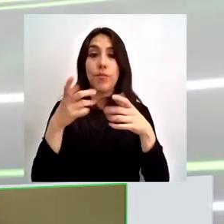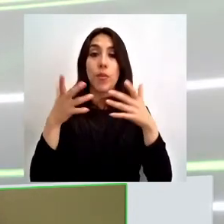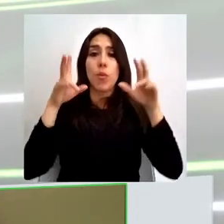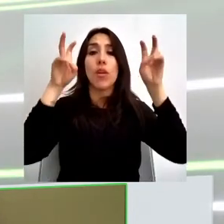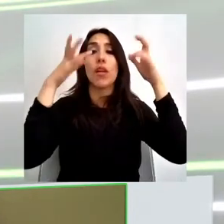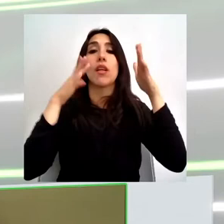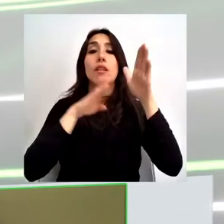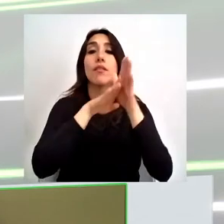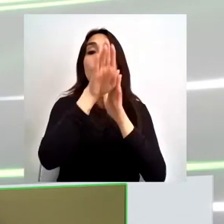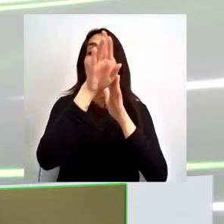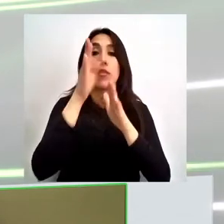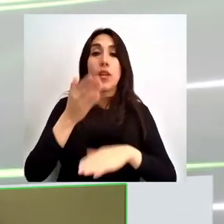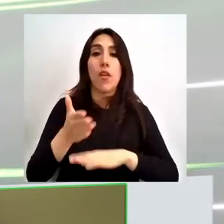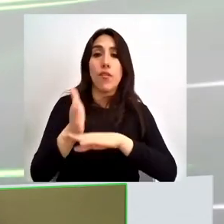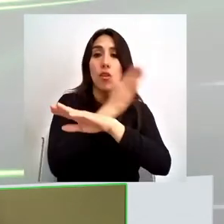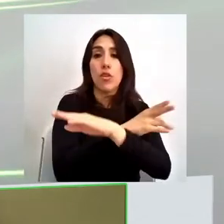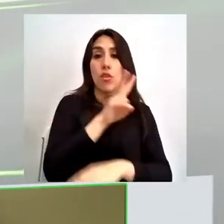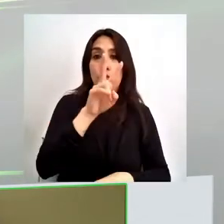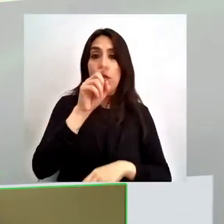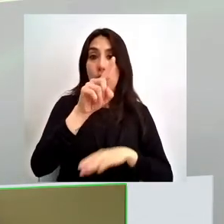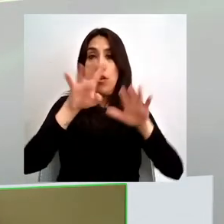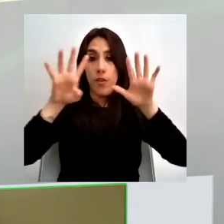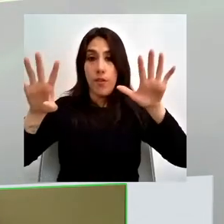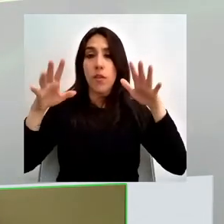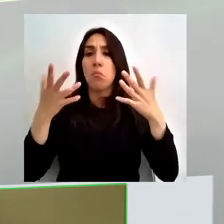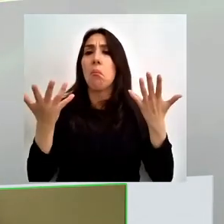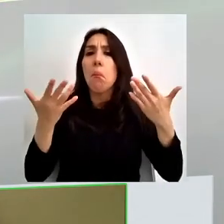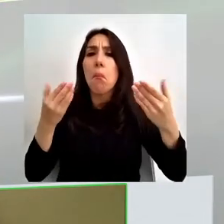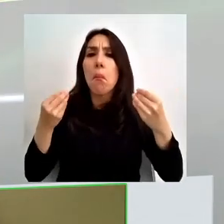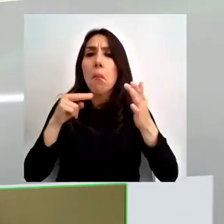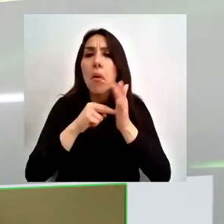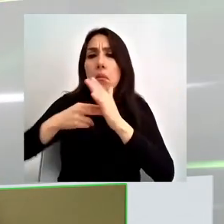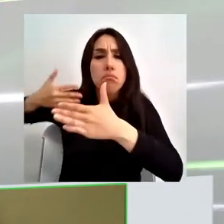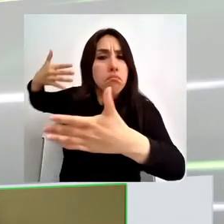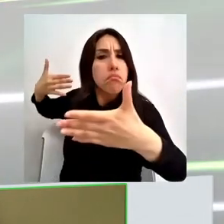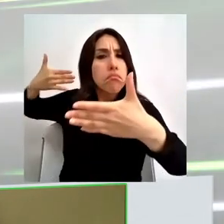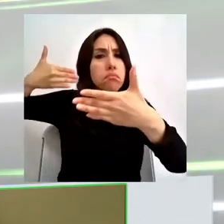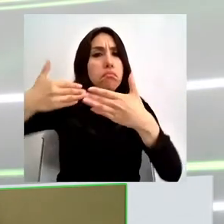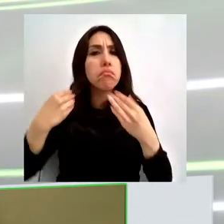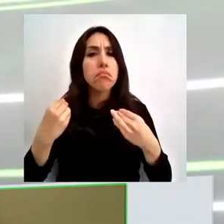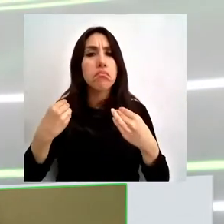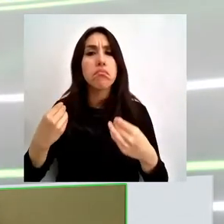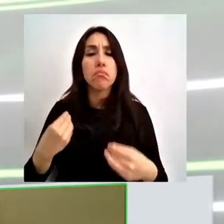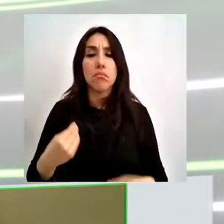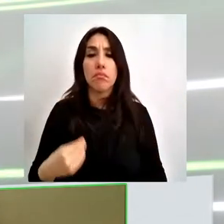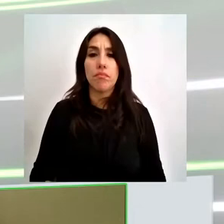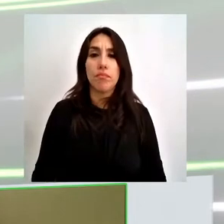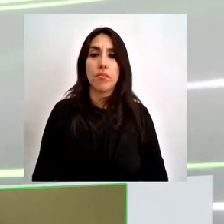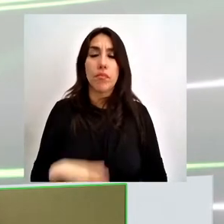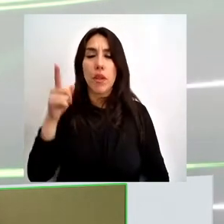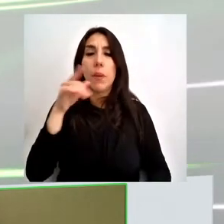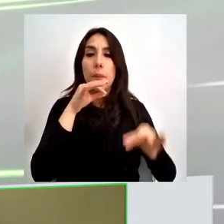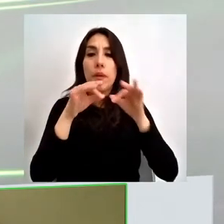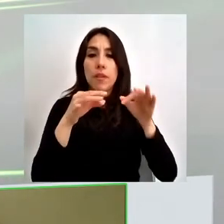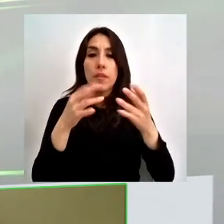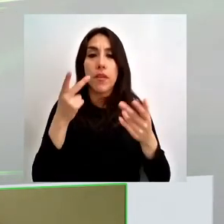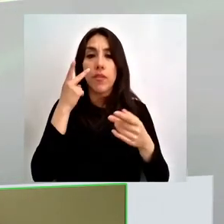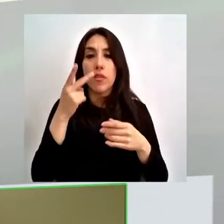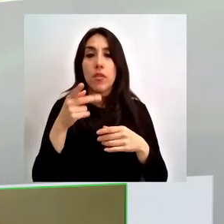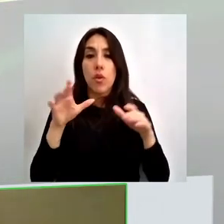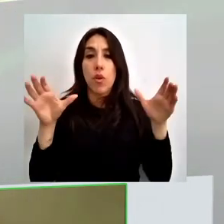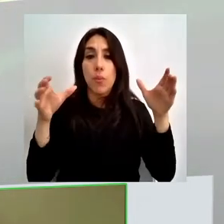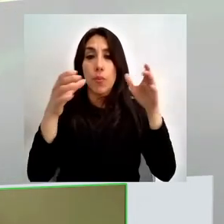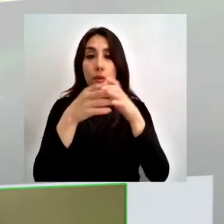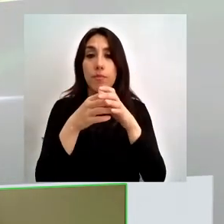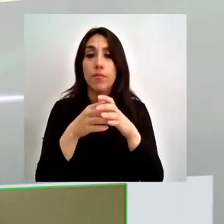la ocede y hemos visto que el sector público suele emplear a cerca del 18